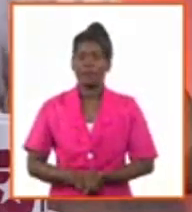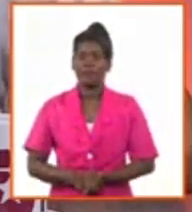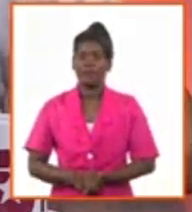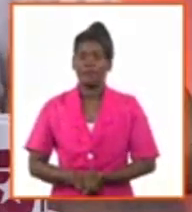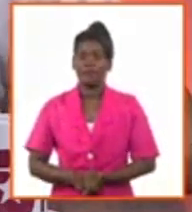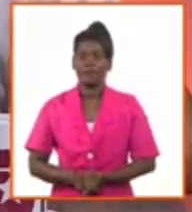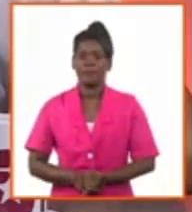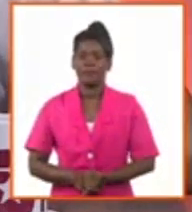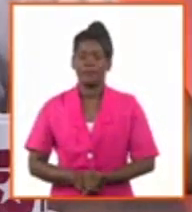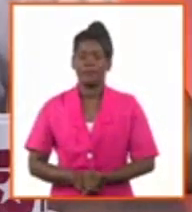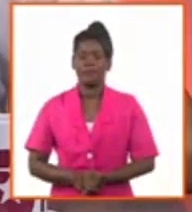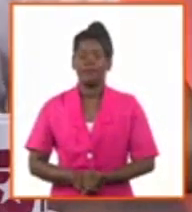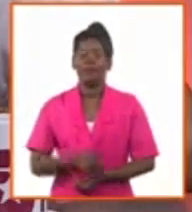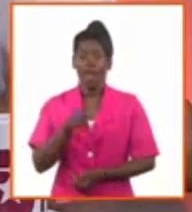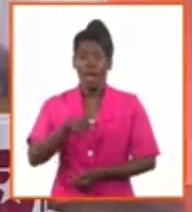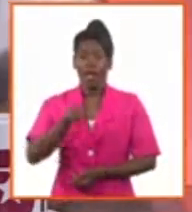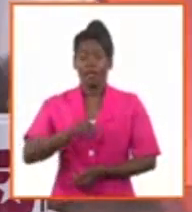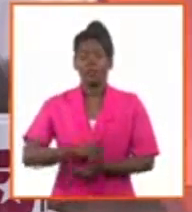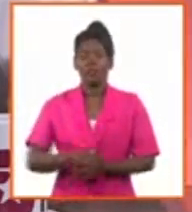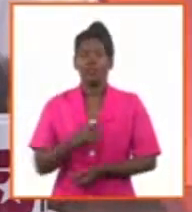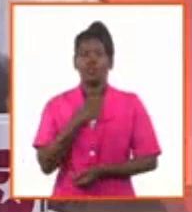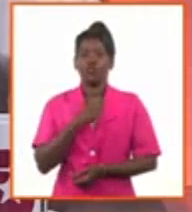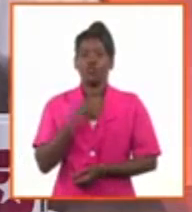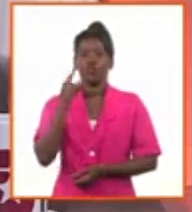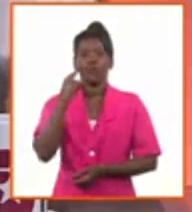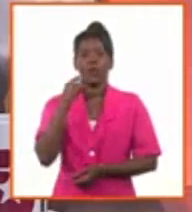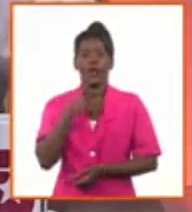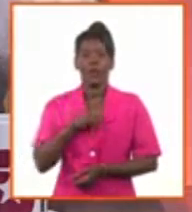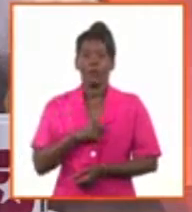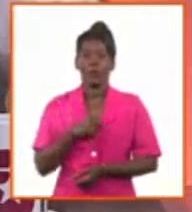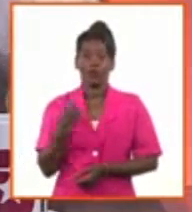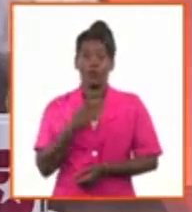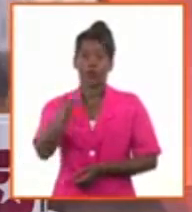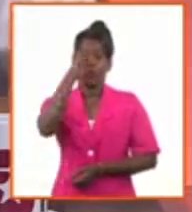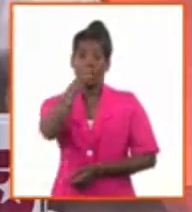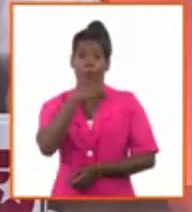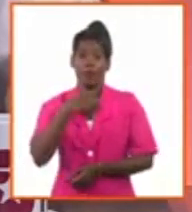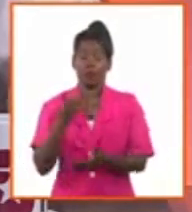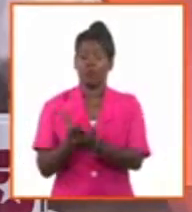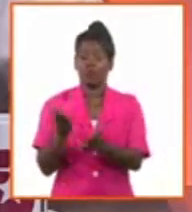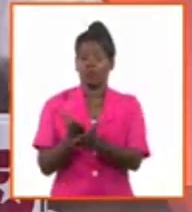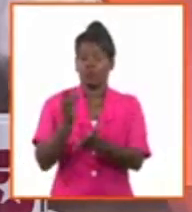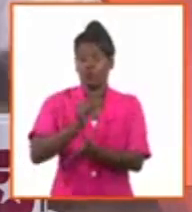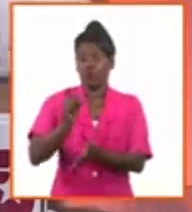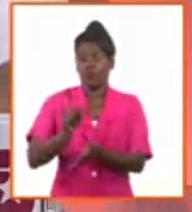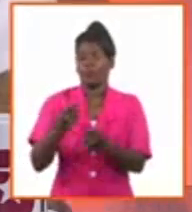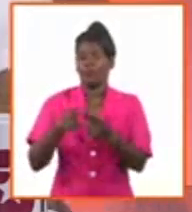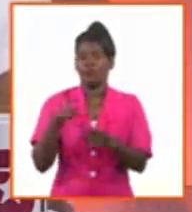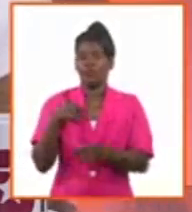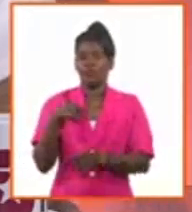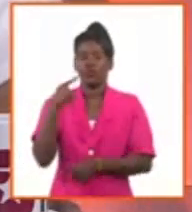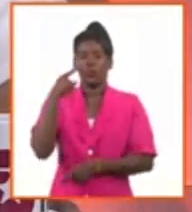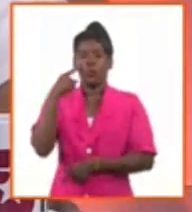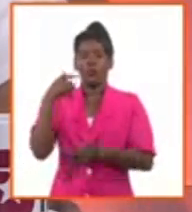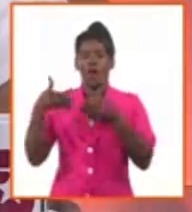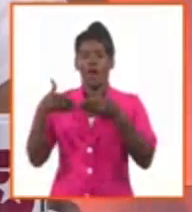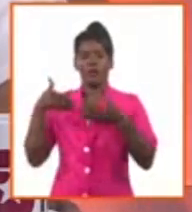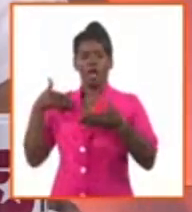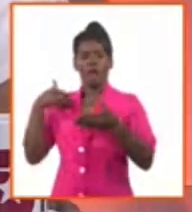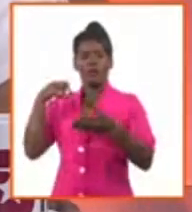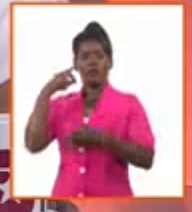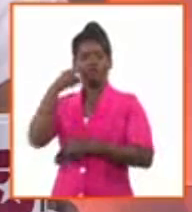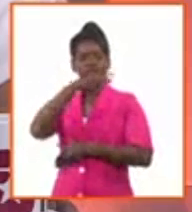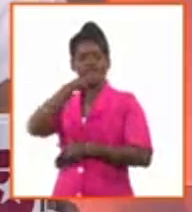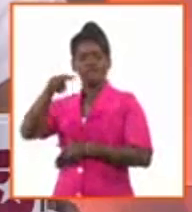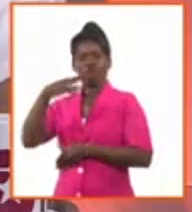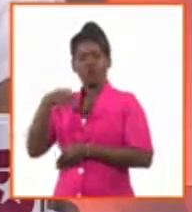nosotros como Universidad de Ciencias Médicas hemos estimulado es ver cómo nosotros desde nuestra posición podemos ayudar en